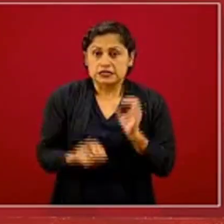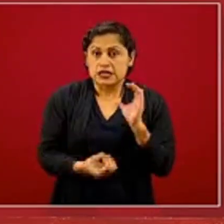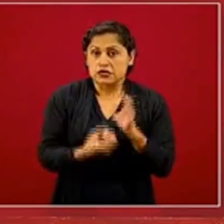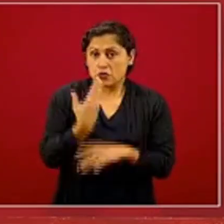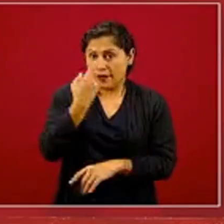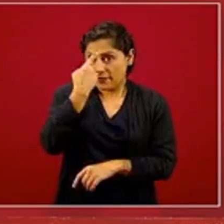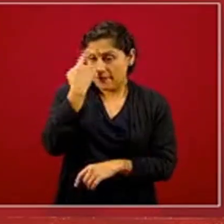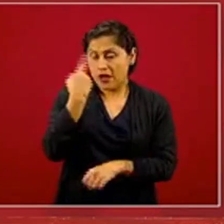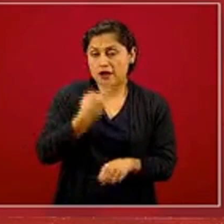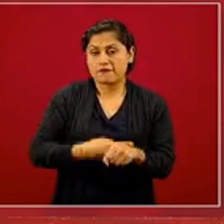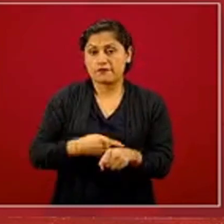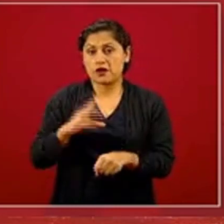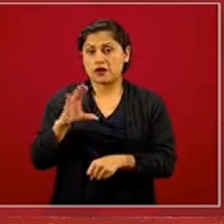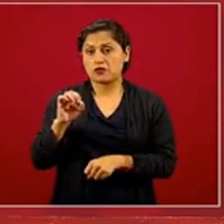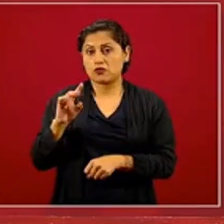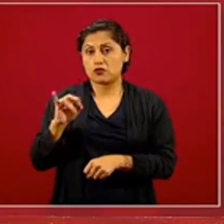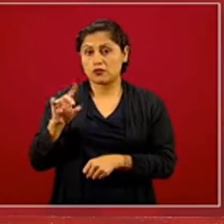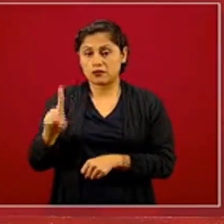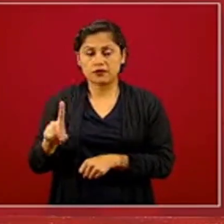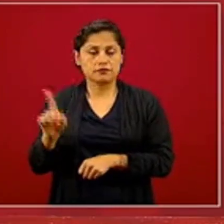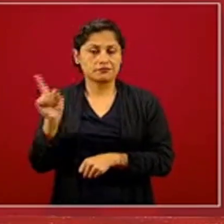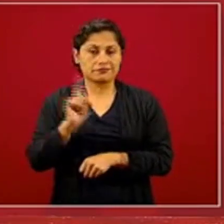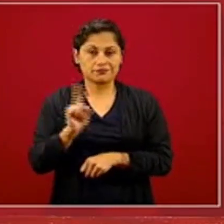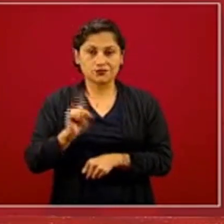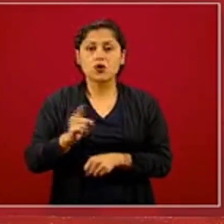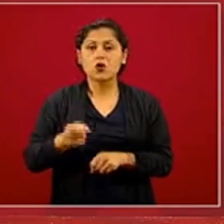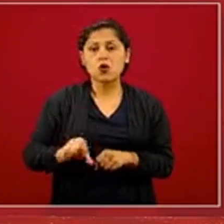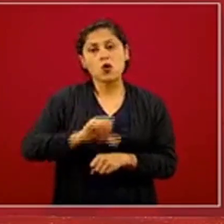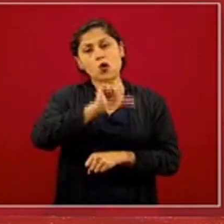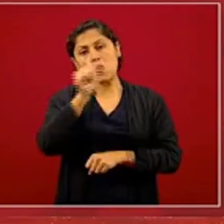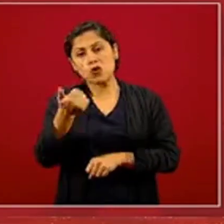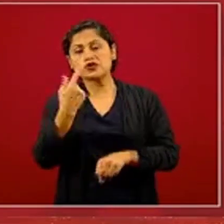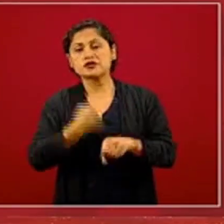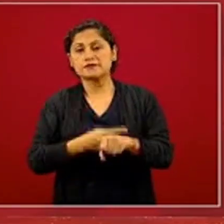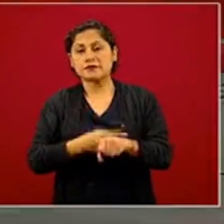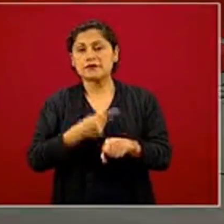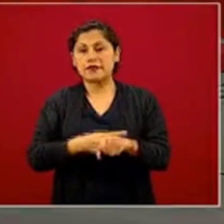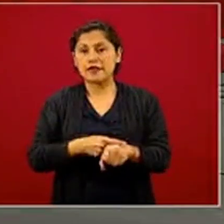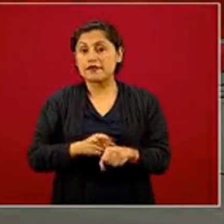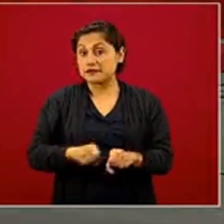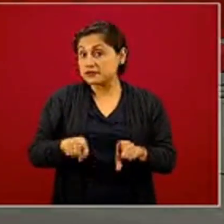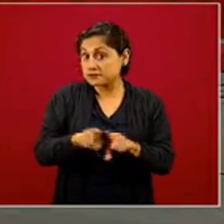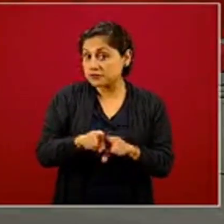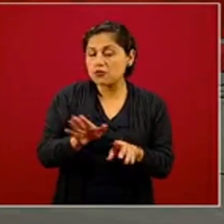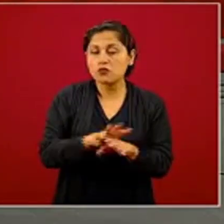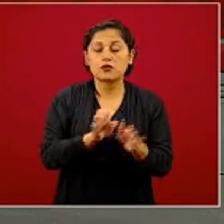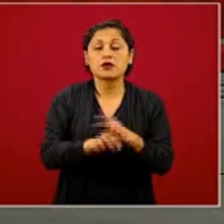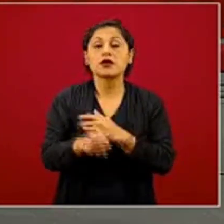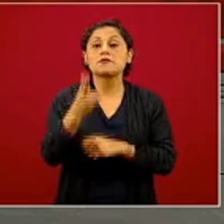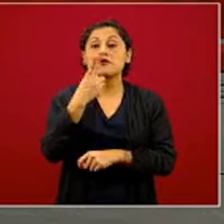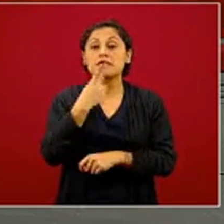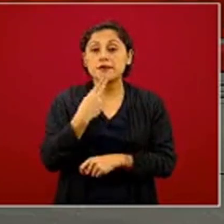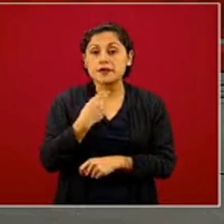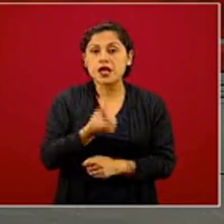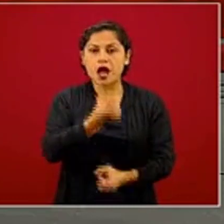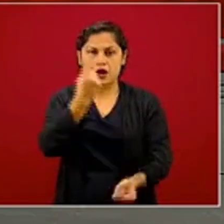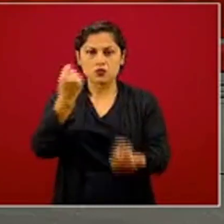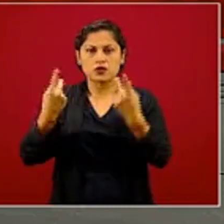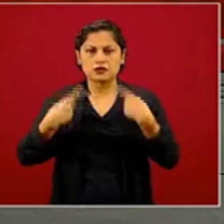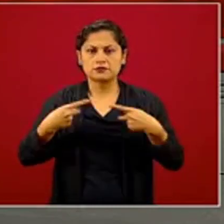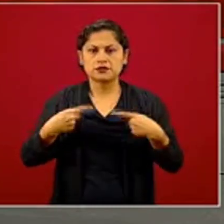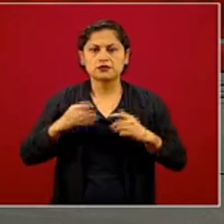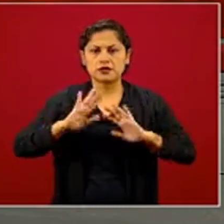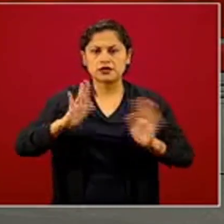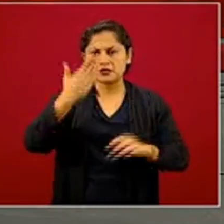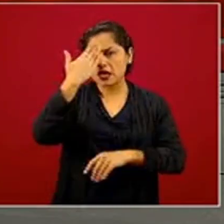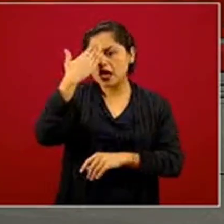innumerables padecimientos, estos mismos, la diabetes, por ejemplo, hay personas que saben que tienen diabetes, pero